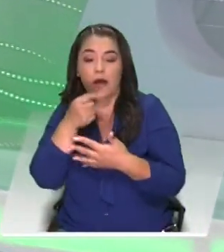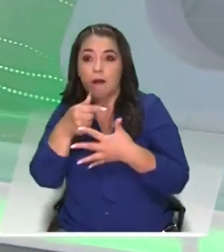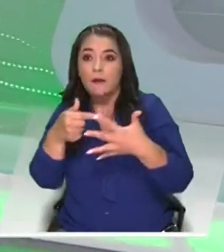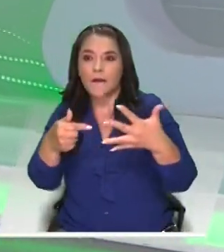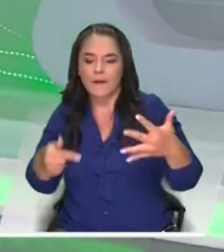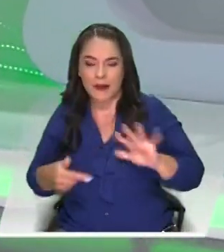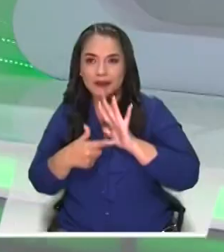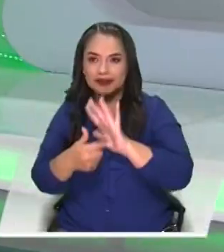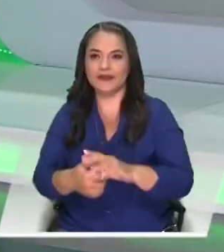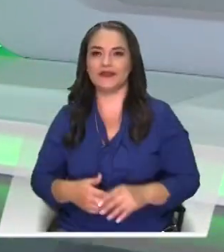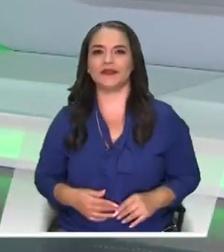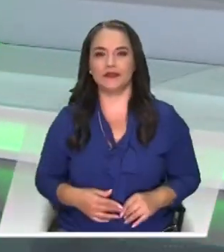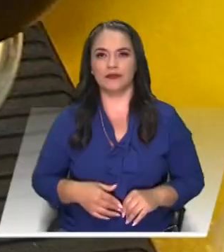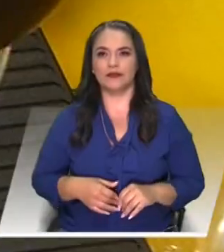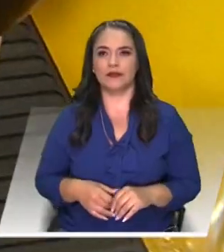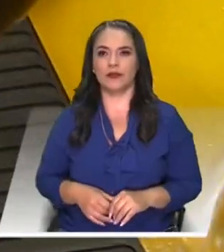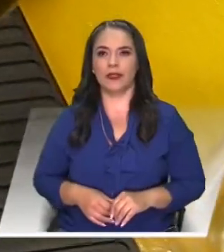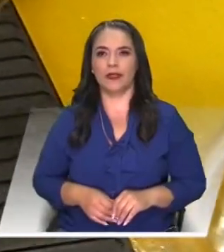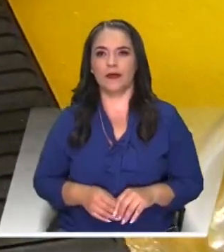de la región.